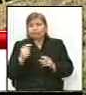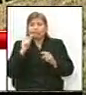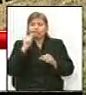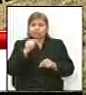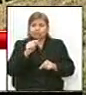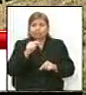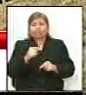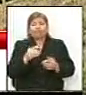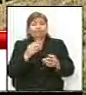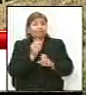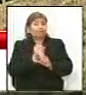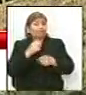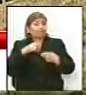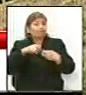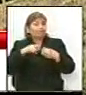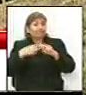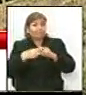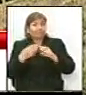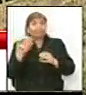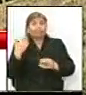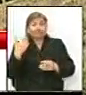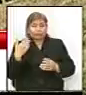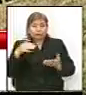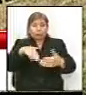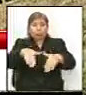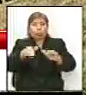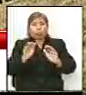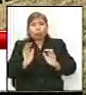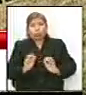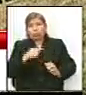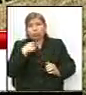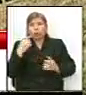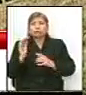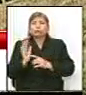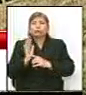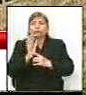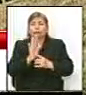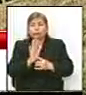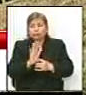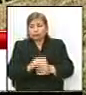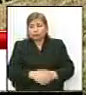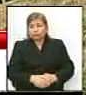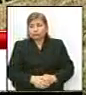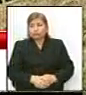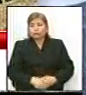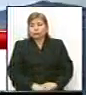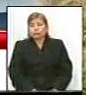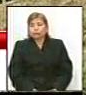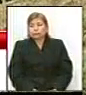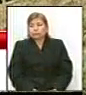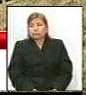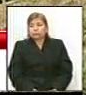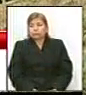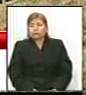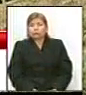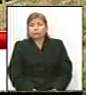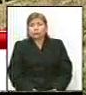chay situación pi ñuqayku kay alto antenamanta ñuqa representaykuchkani. Bueno,